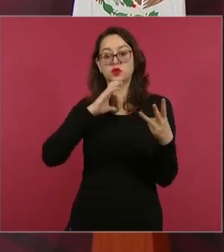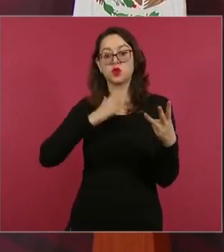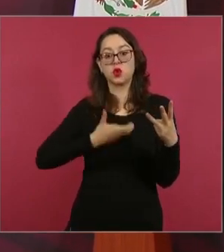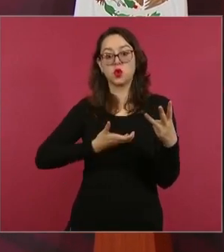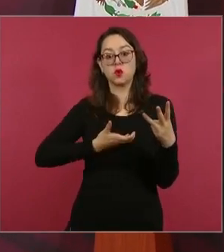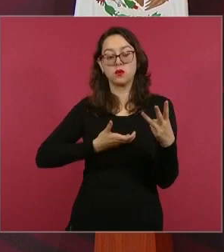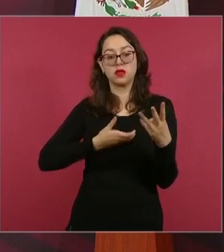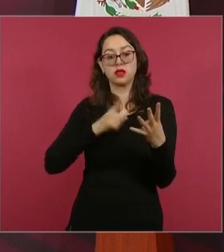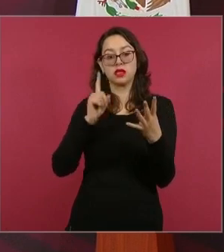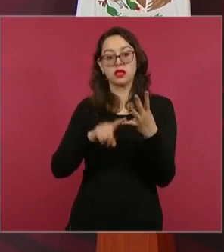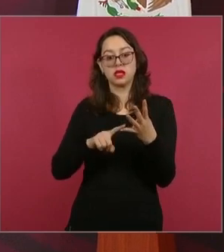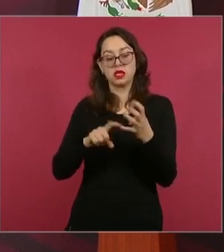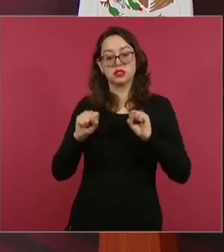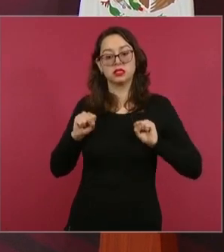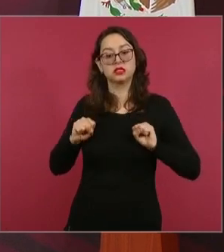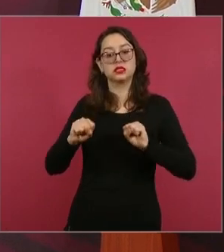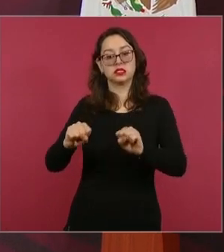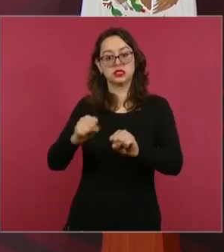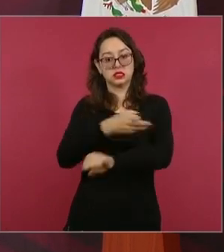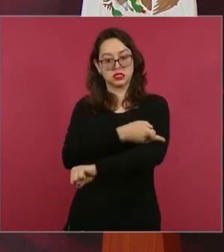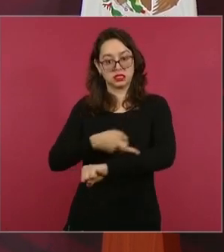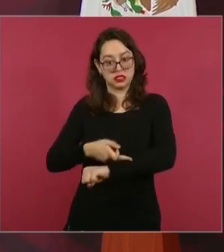Mexicana y